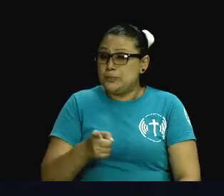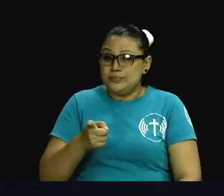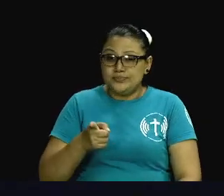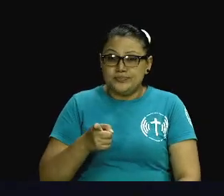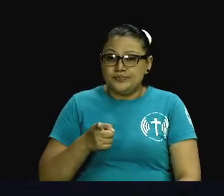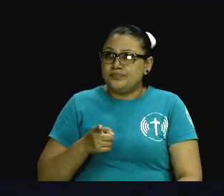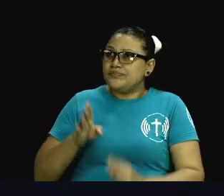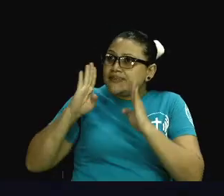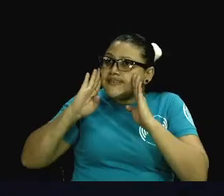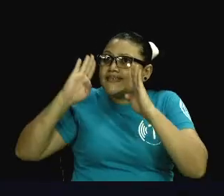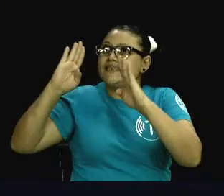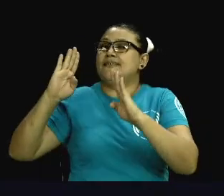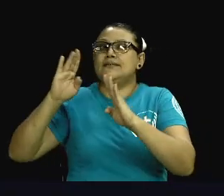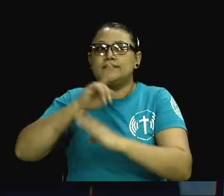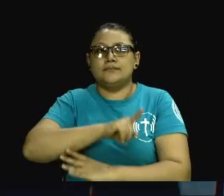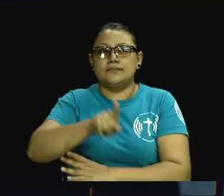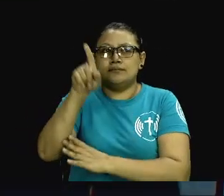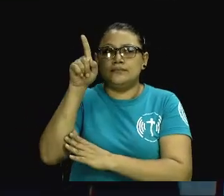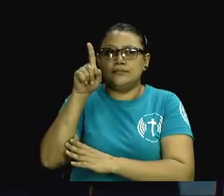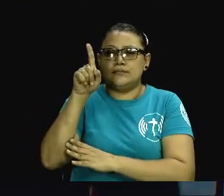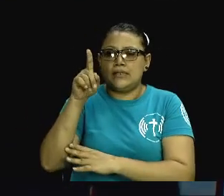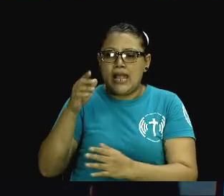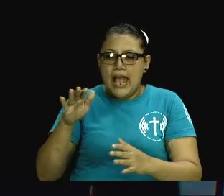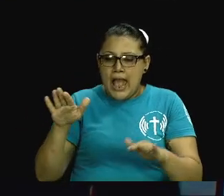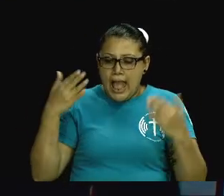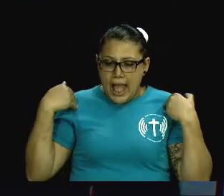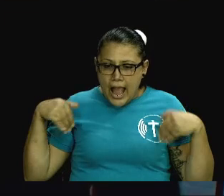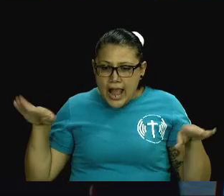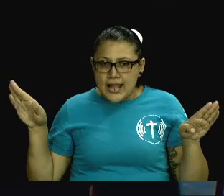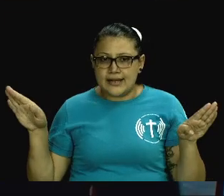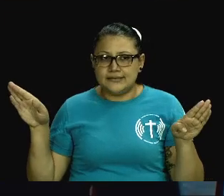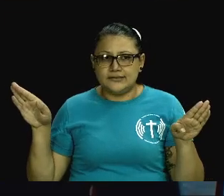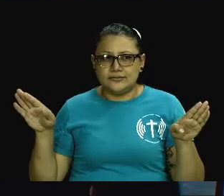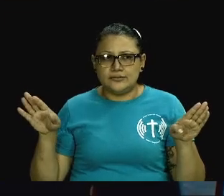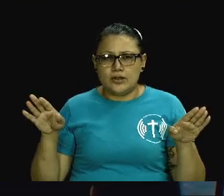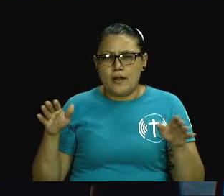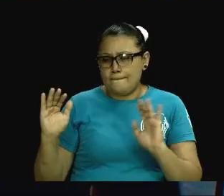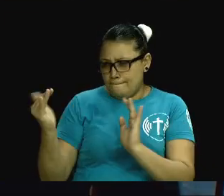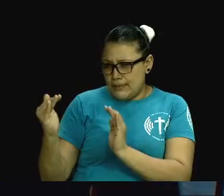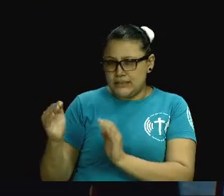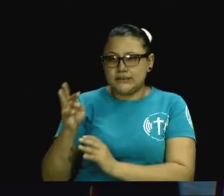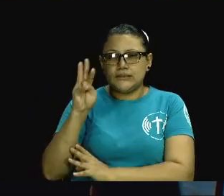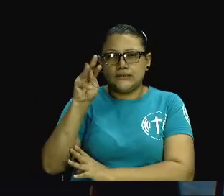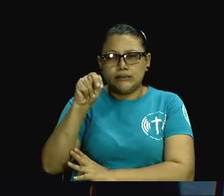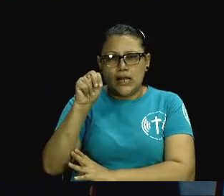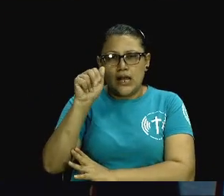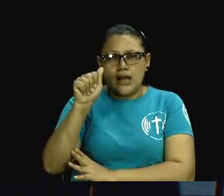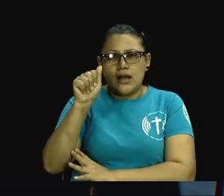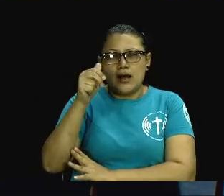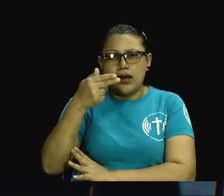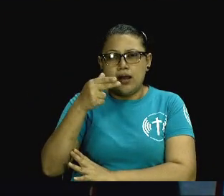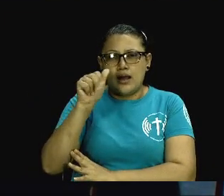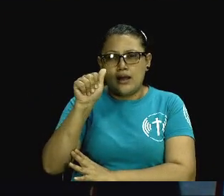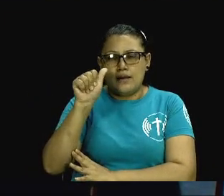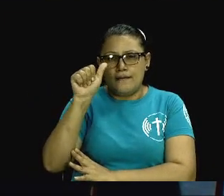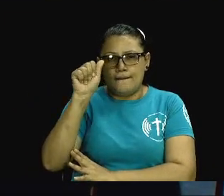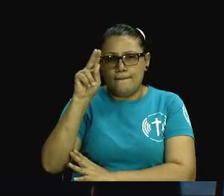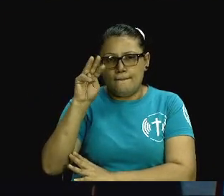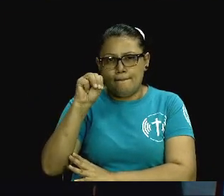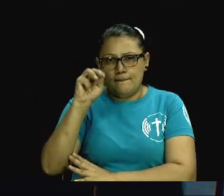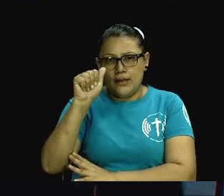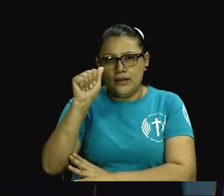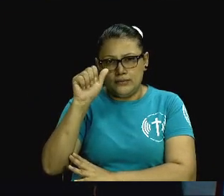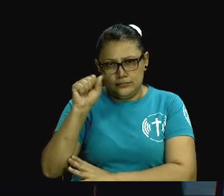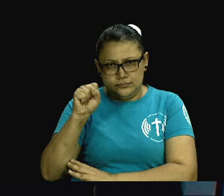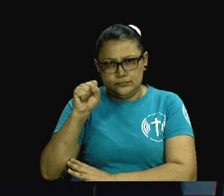los ángeles que los vemos muy pequeños como una aman a aquella sirvienta patrón puede bañarse al